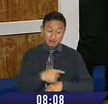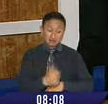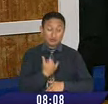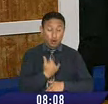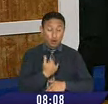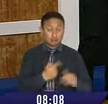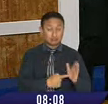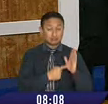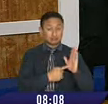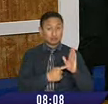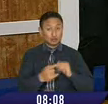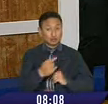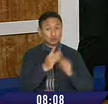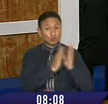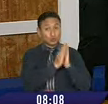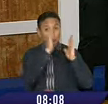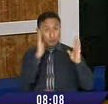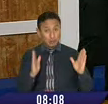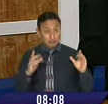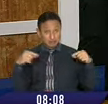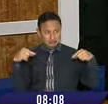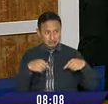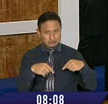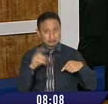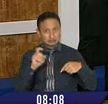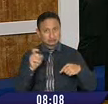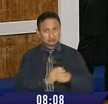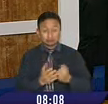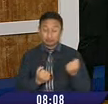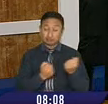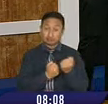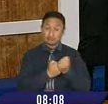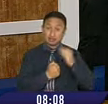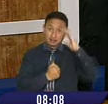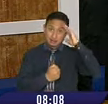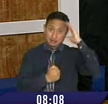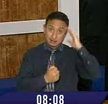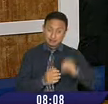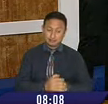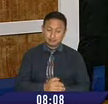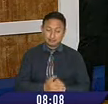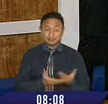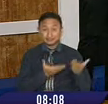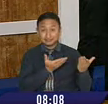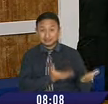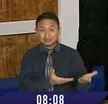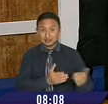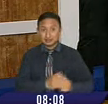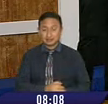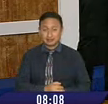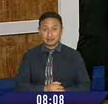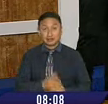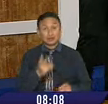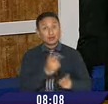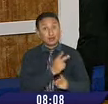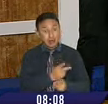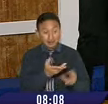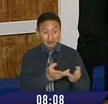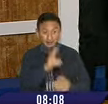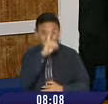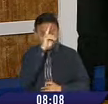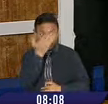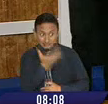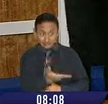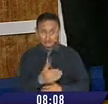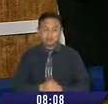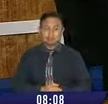que fortalecer la imagen, el respeto y la credibilidad en la fuerza pública. Así que no den. Papaya. Exacto. En papaya. Vamos. Oiga,